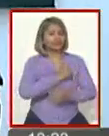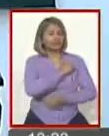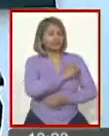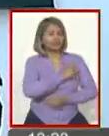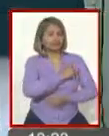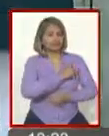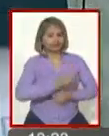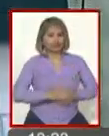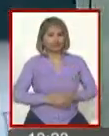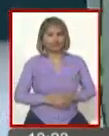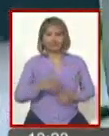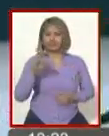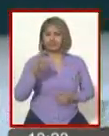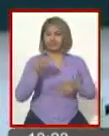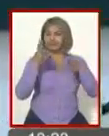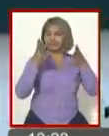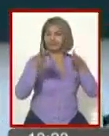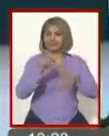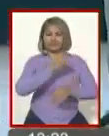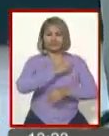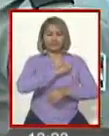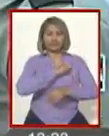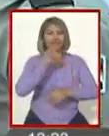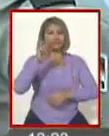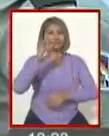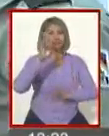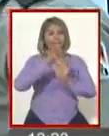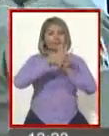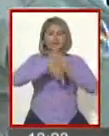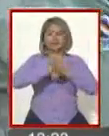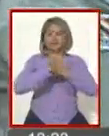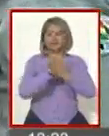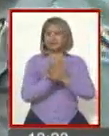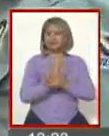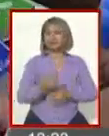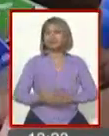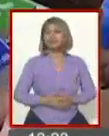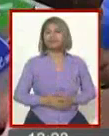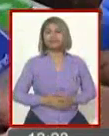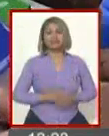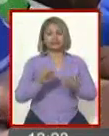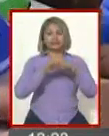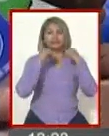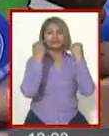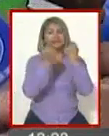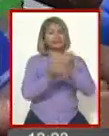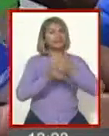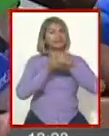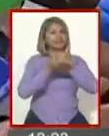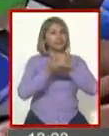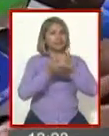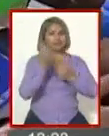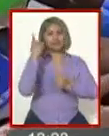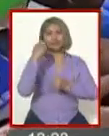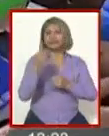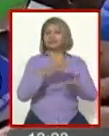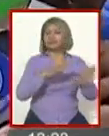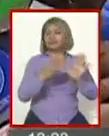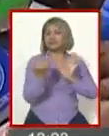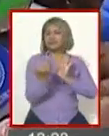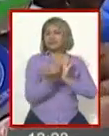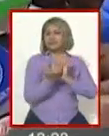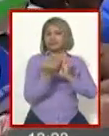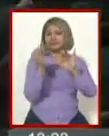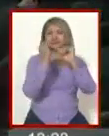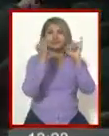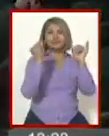conducta, de que no dejamos de ser policías las 24 horas. En mérito a la sociedad y en mérito para hacer una buena imagen